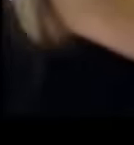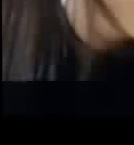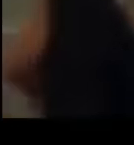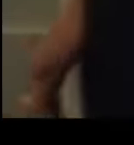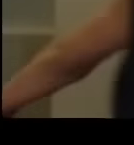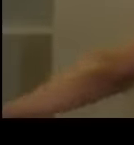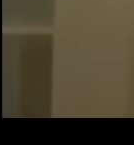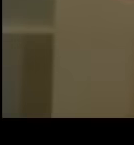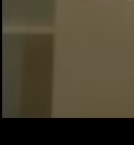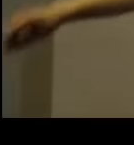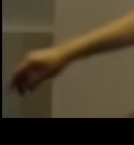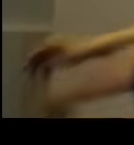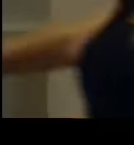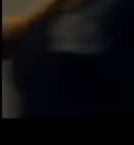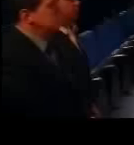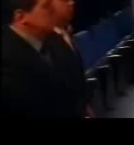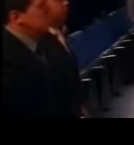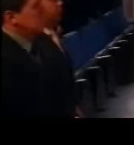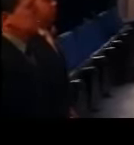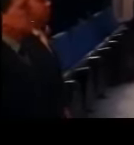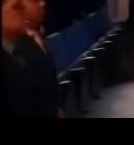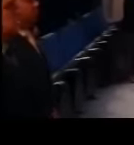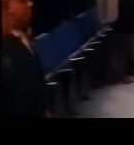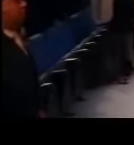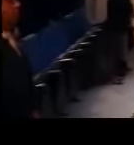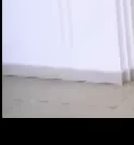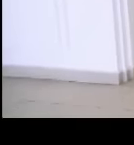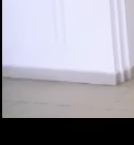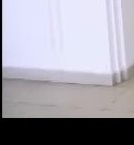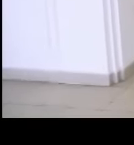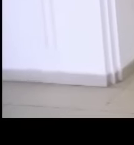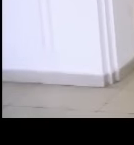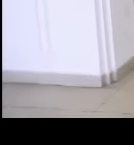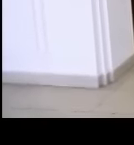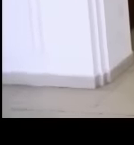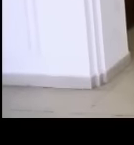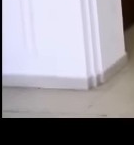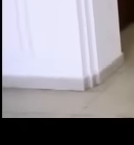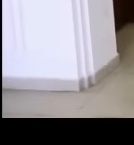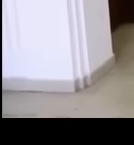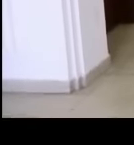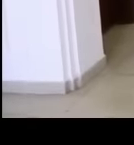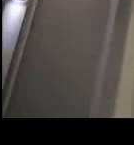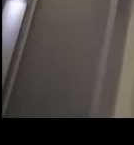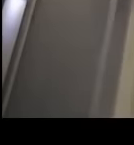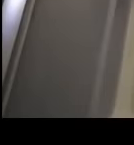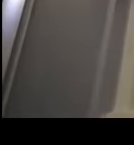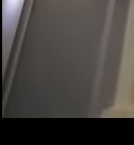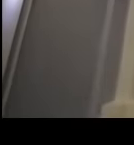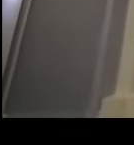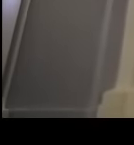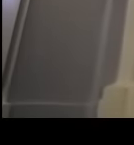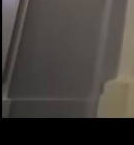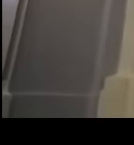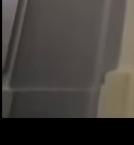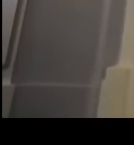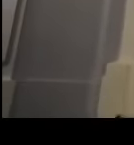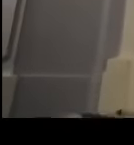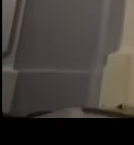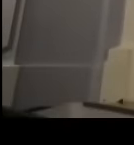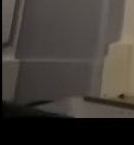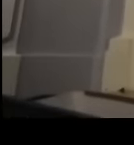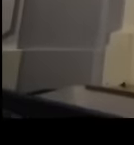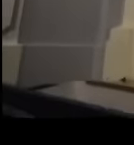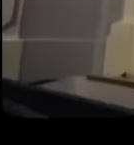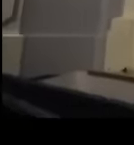se alcanzó gracias al trabajo conjunto entre el GAD Municipal de Tulcán y el Gobierno de la Revolución Ciudadana a través del Banco de